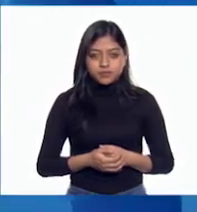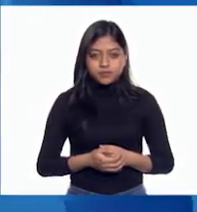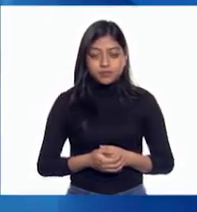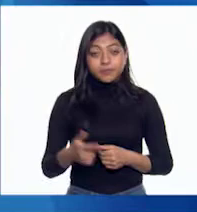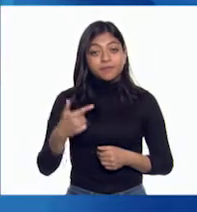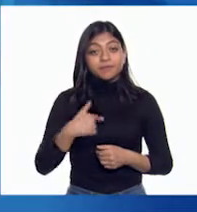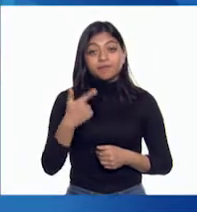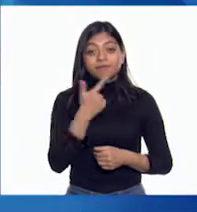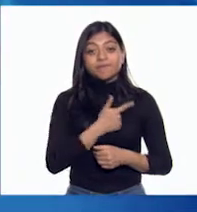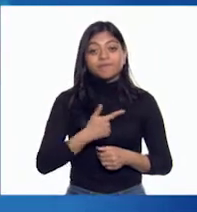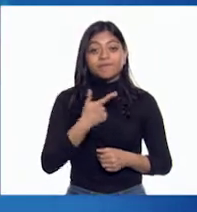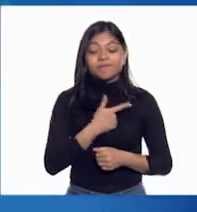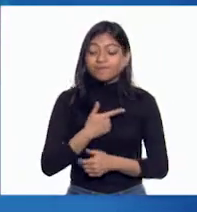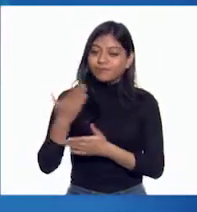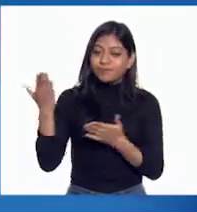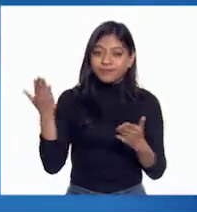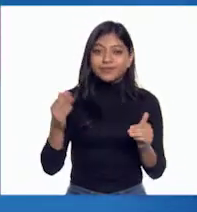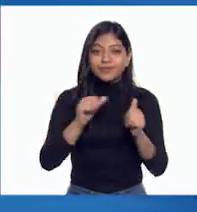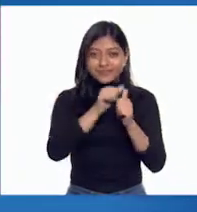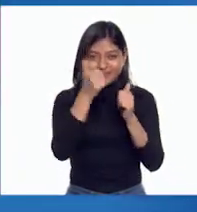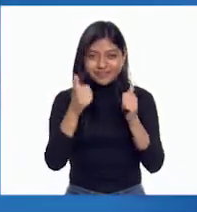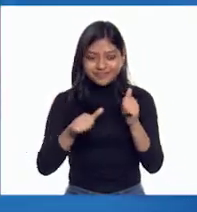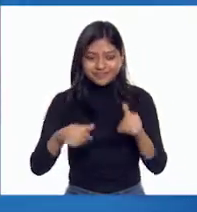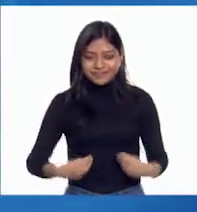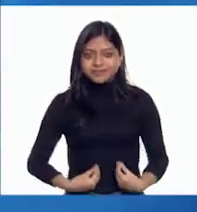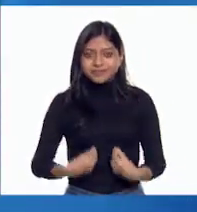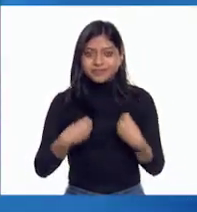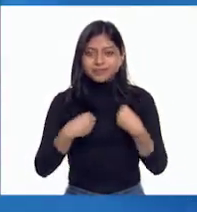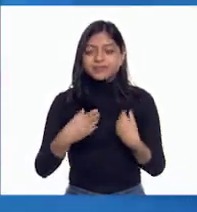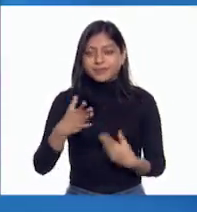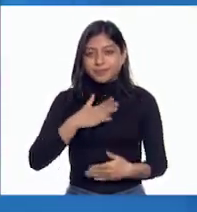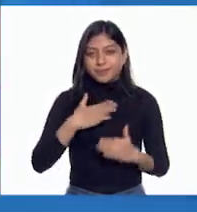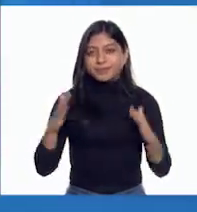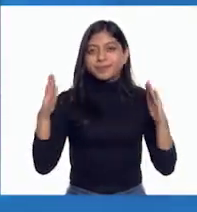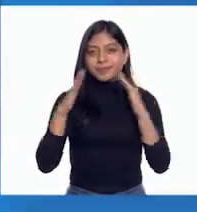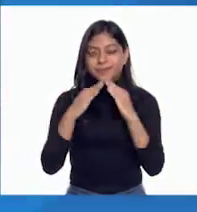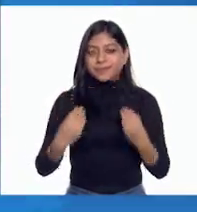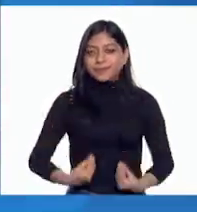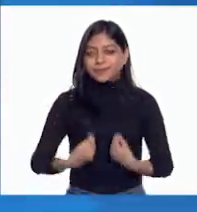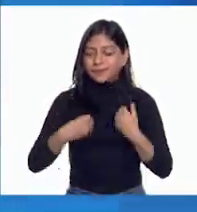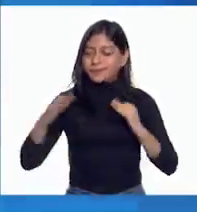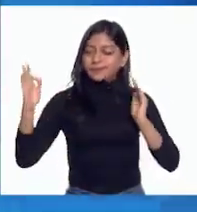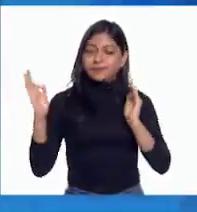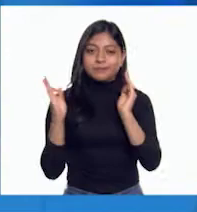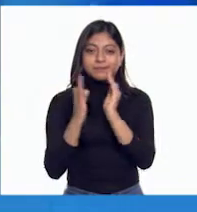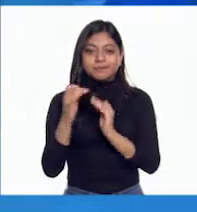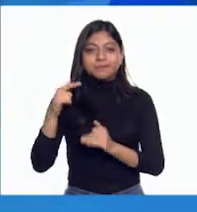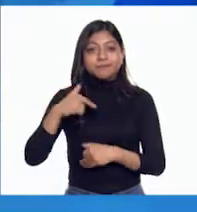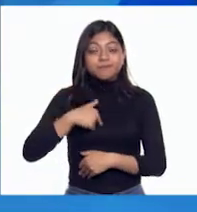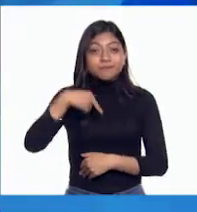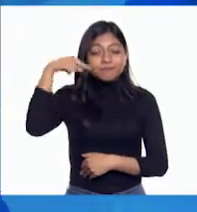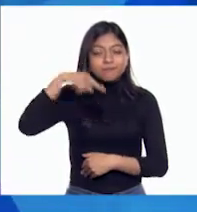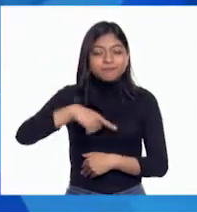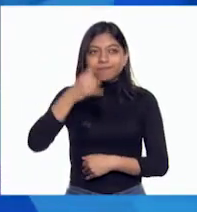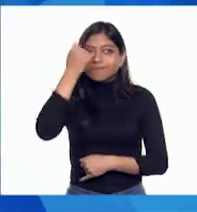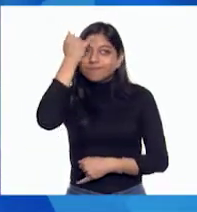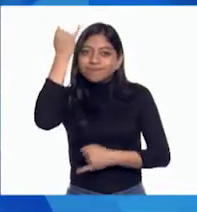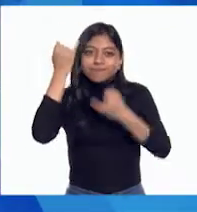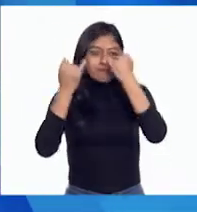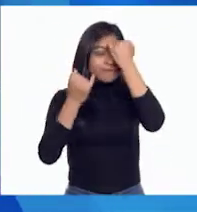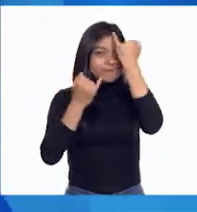Me gusta mucho venir a Arte y Vida, que está cerca de mi casa. Aquí se me ocurren las mejores ideas.